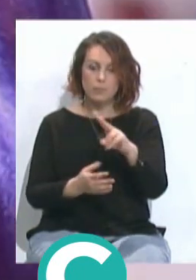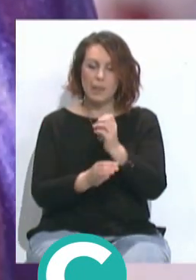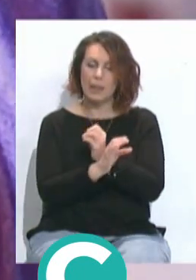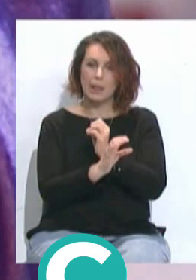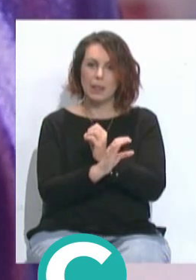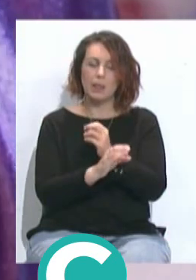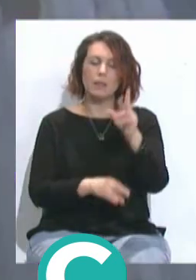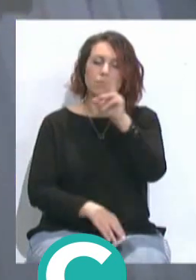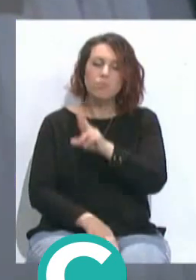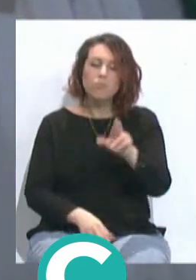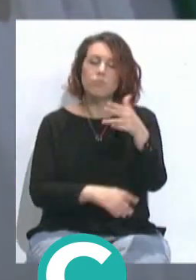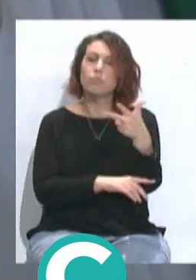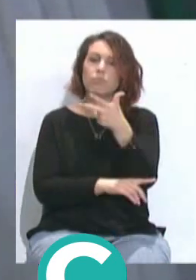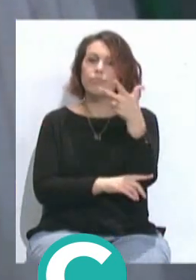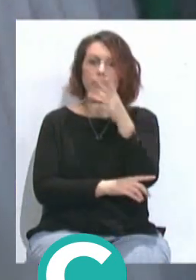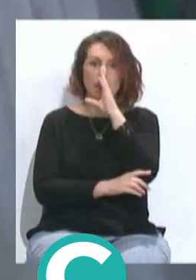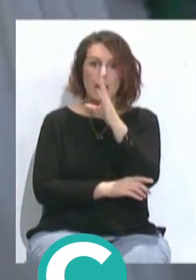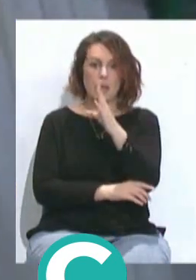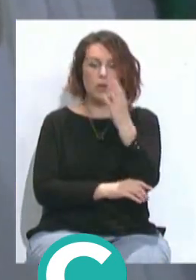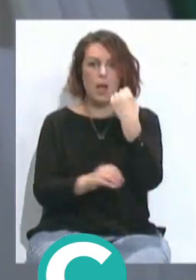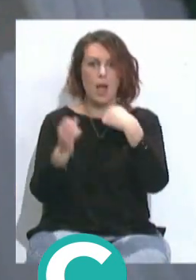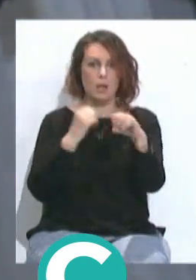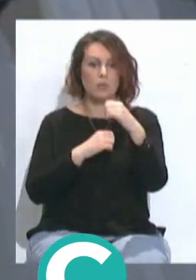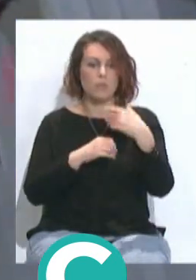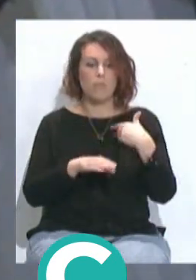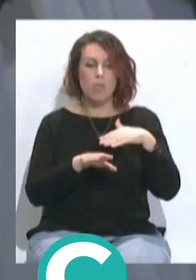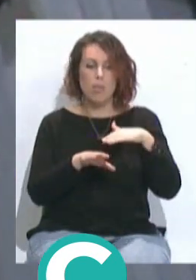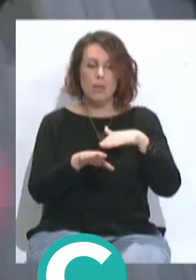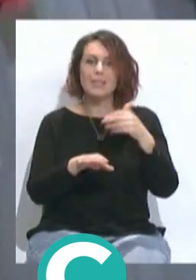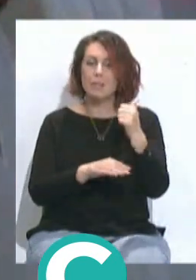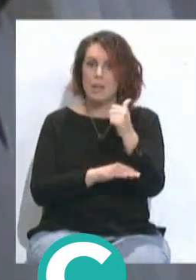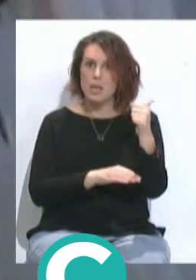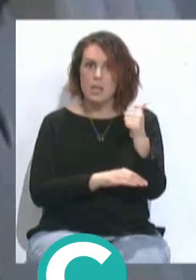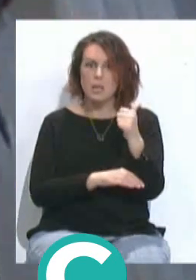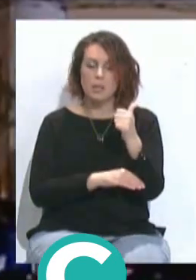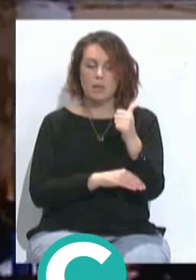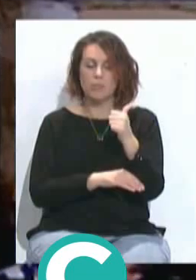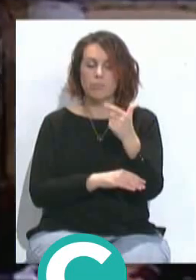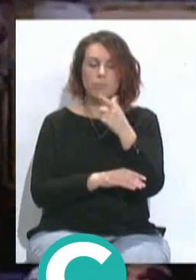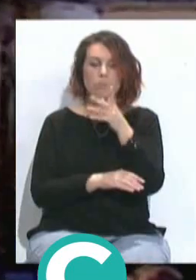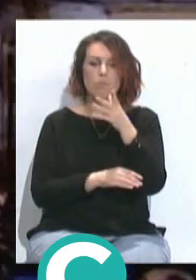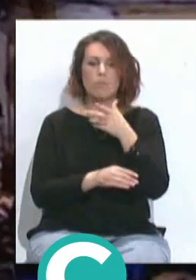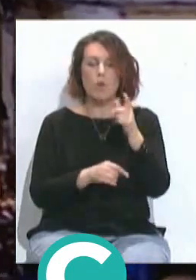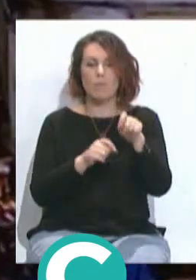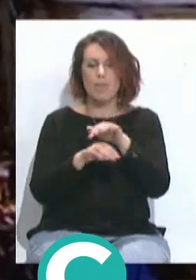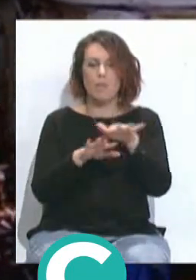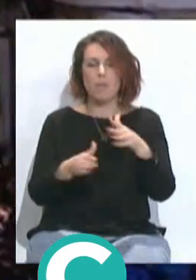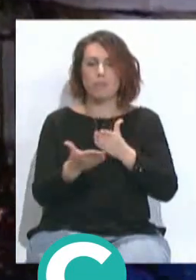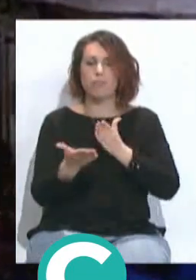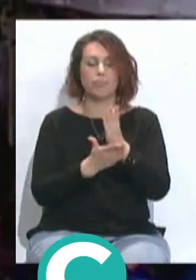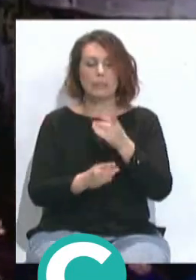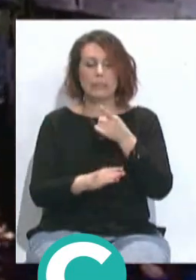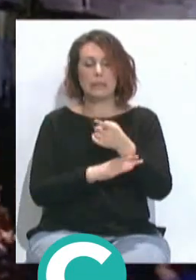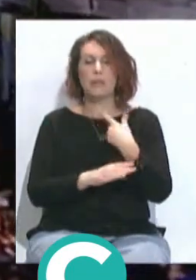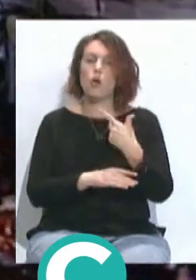Onda Cádiz recupera las retransmisiones en directo de los actos y procesiones de la Semana Santa después del parón forzoso debido a la pandemia y